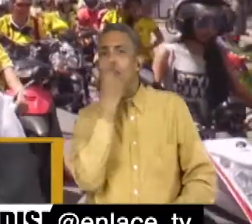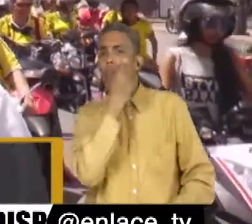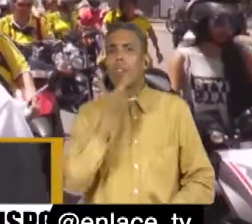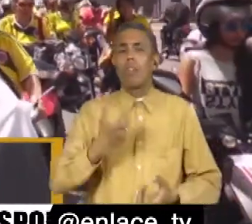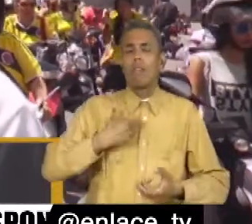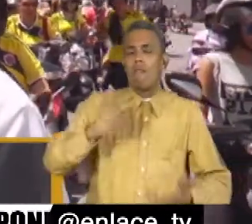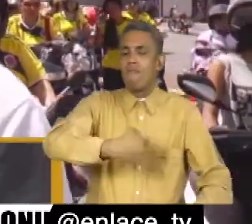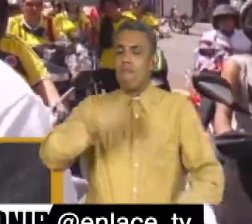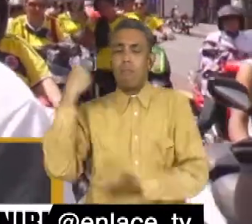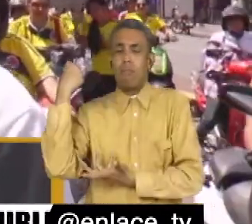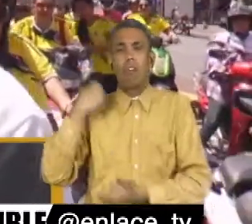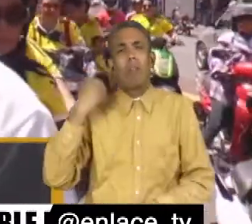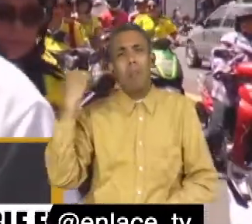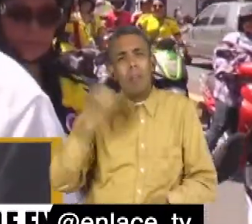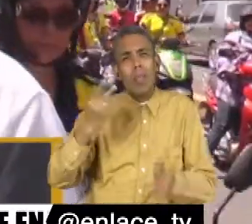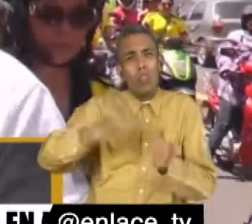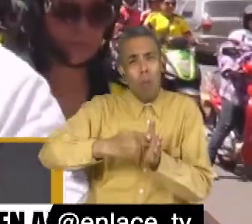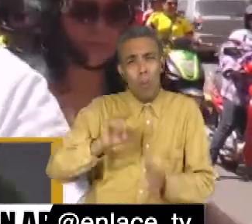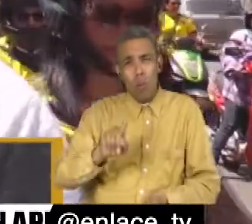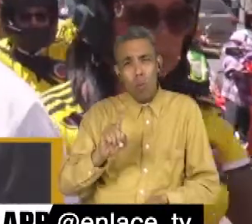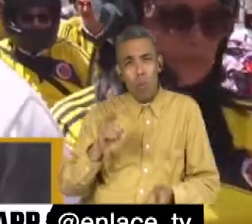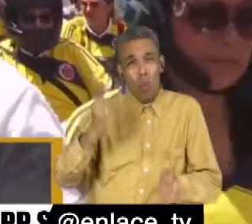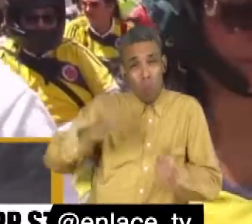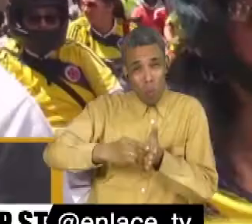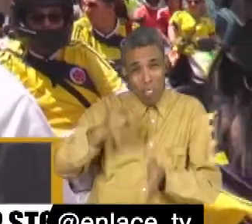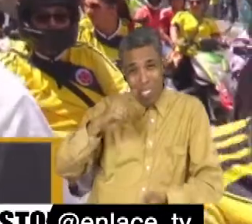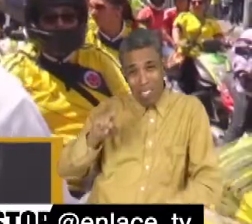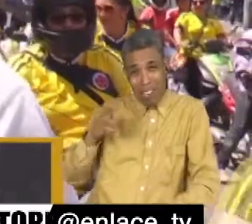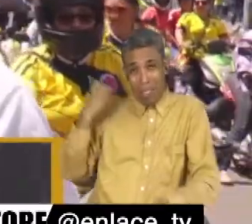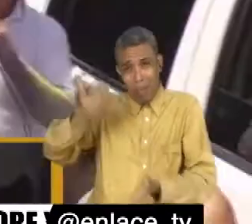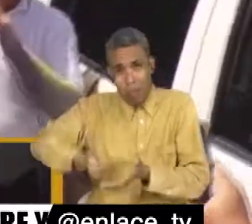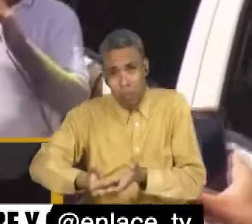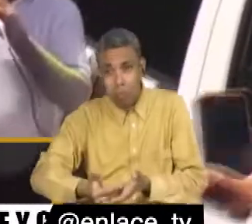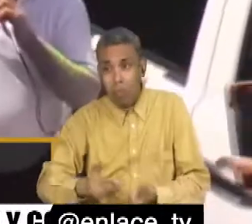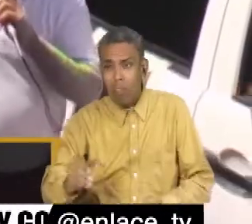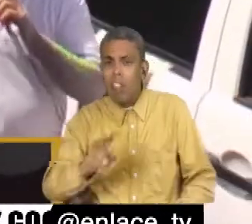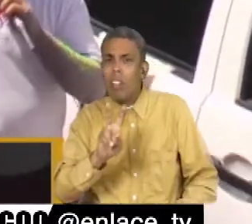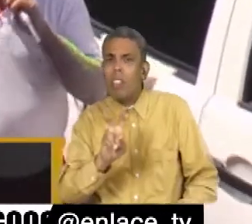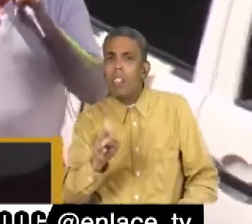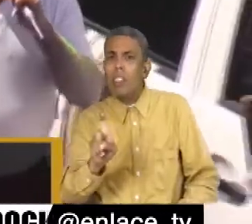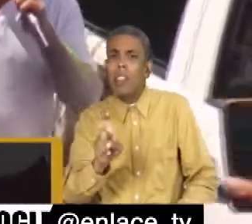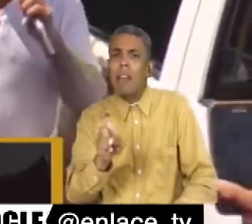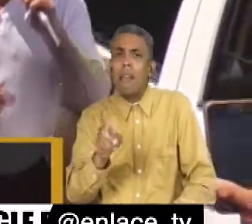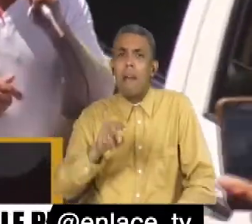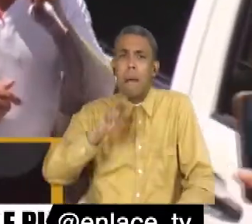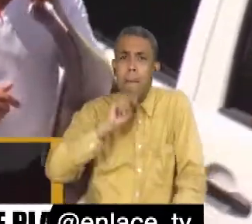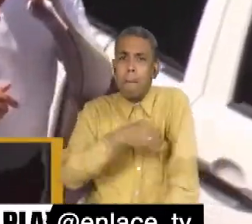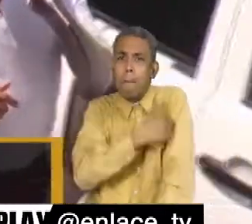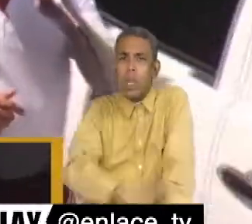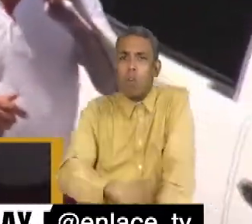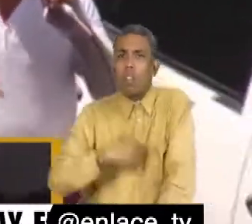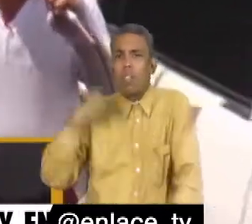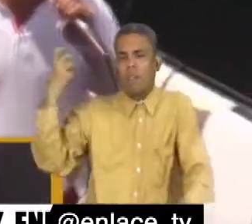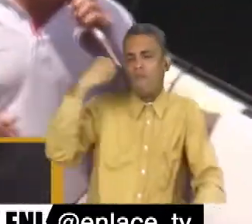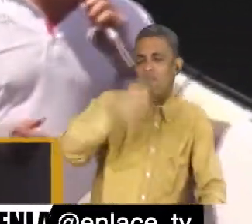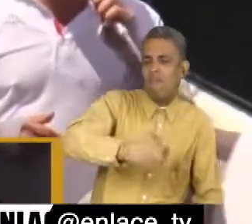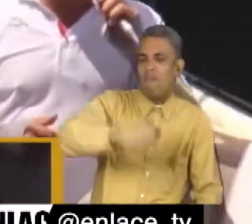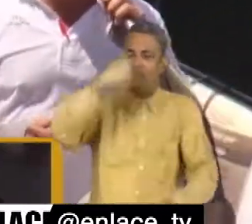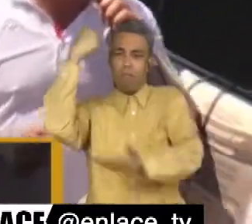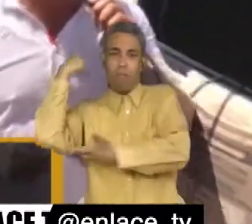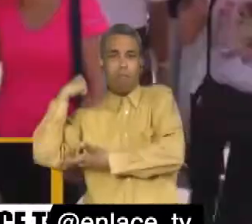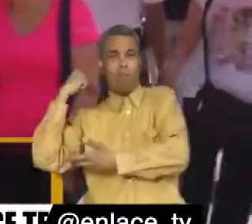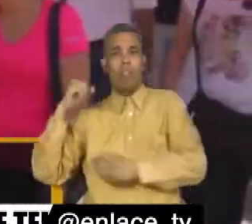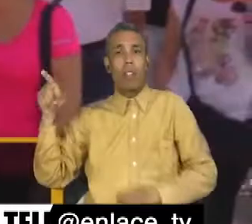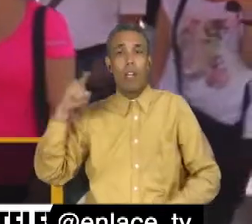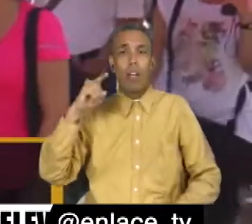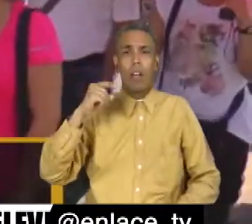años, desde el 2001 al 2016, nos quitaron 76 billones de pesos, y esa crisis hoy la vemos en la escuela. Y le estamos